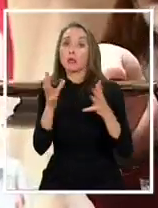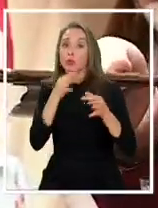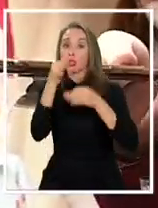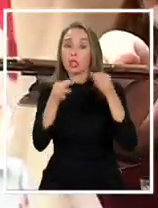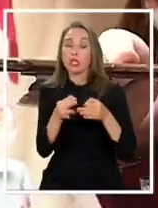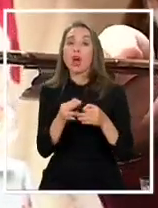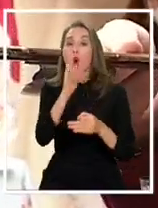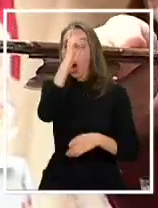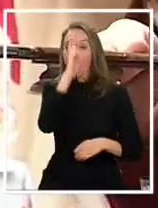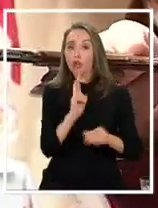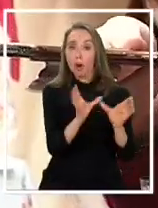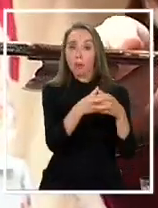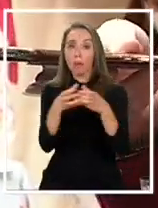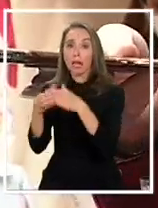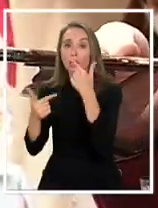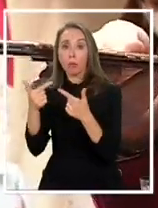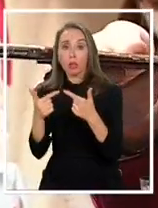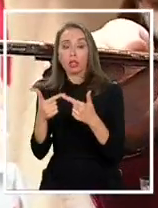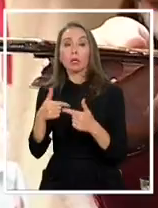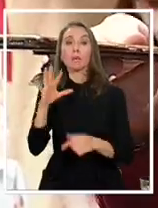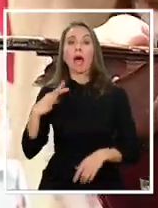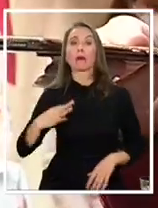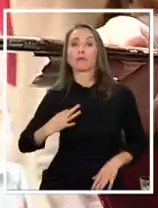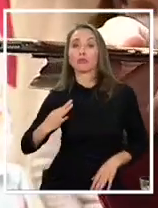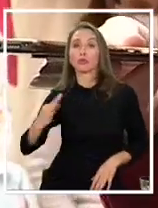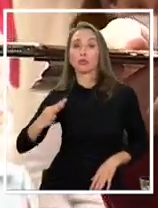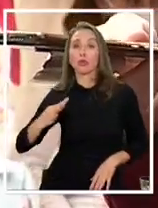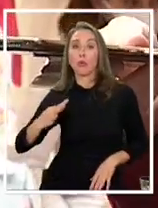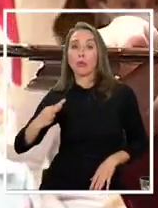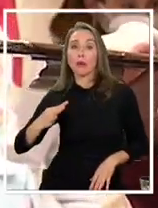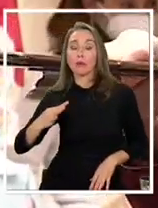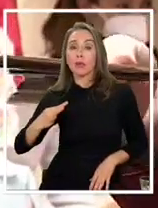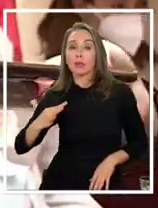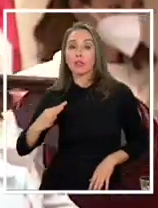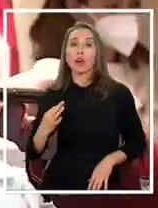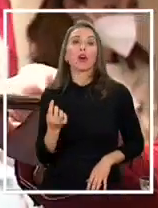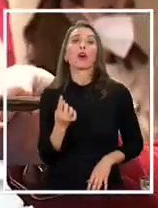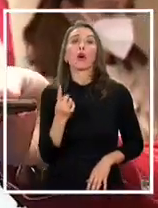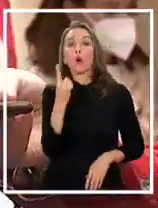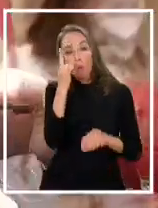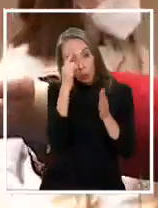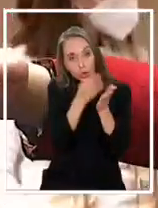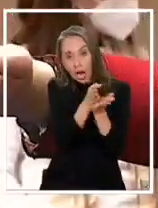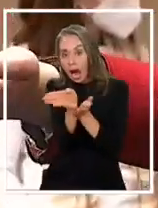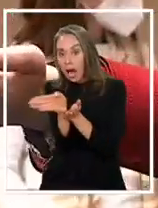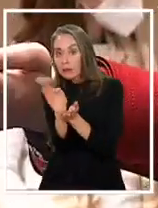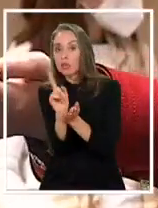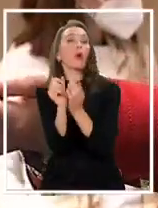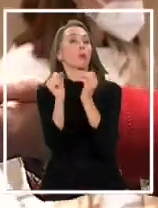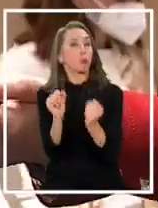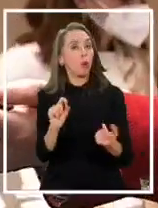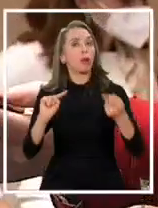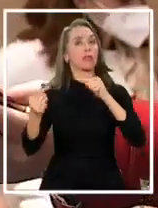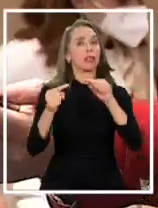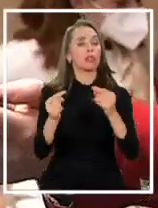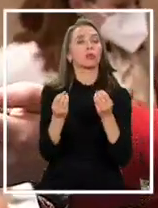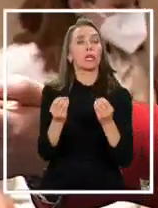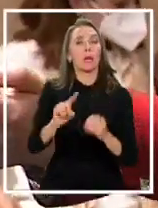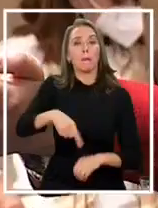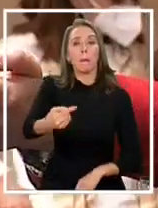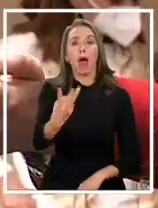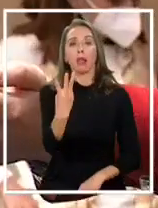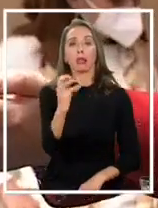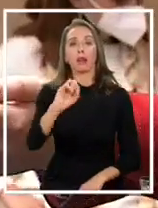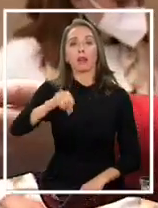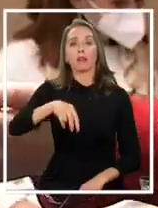partidos políticos es un rol mucho más ciudadano, el punto de vista a veces de una sola de las dimensiones. A poder discutir lo que va a pasar el 30